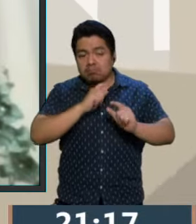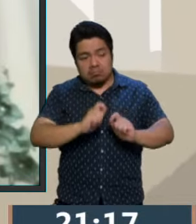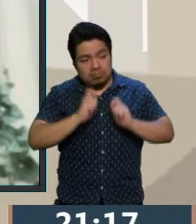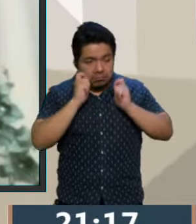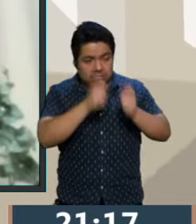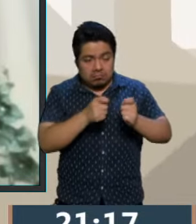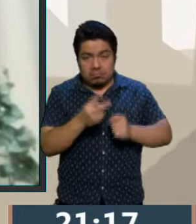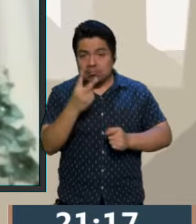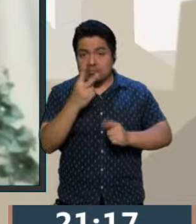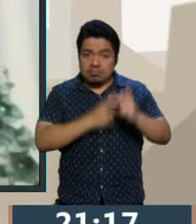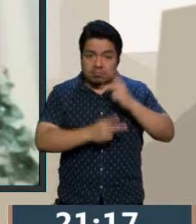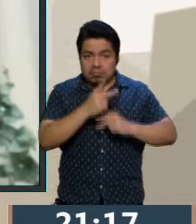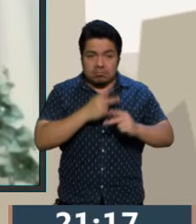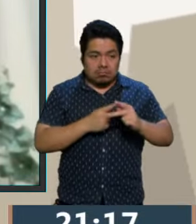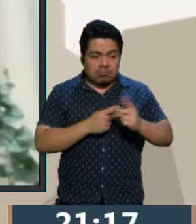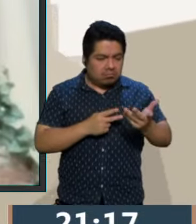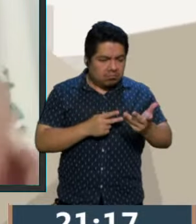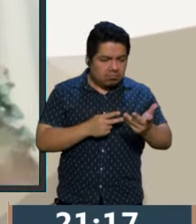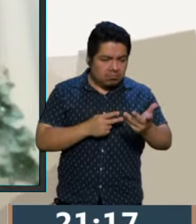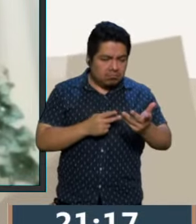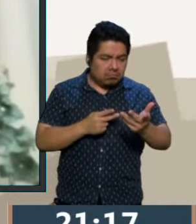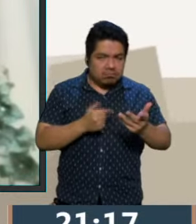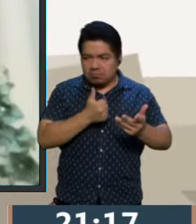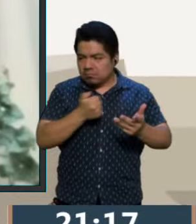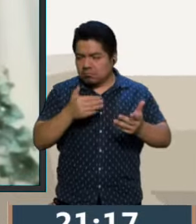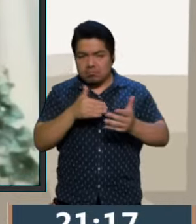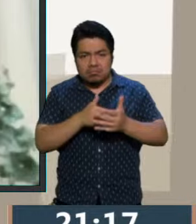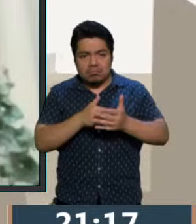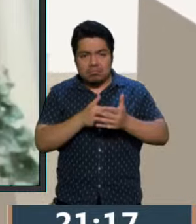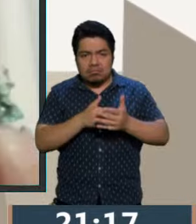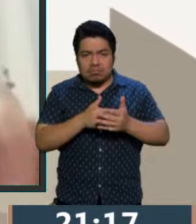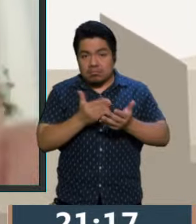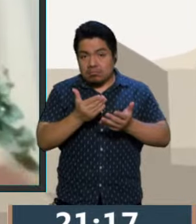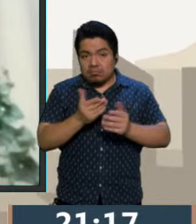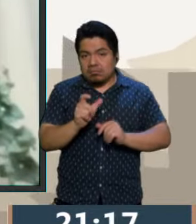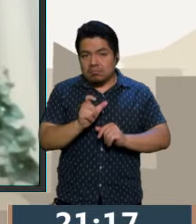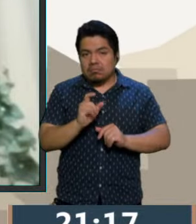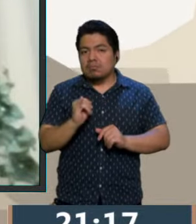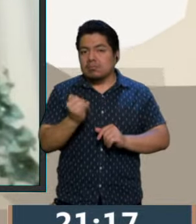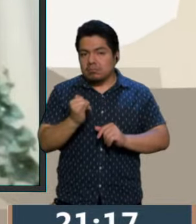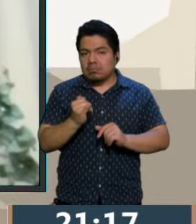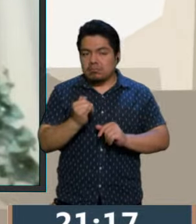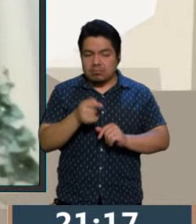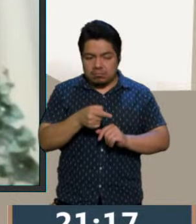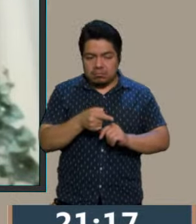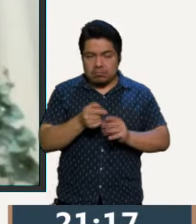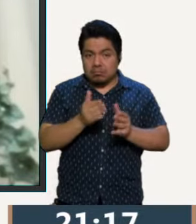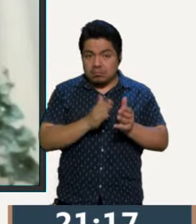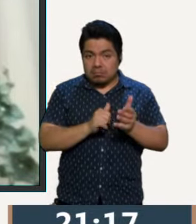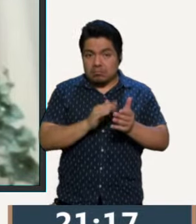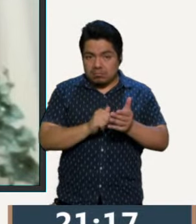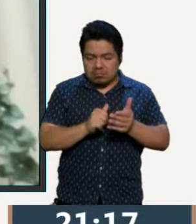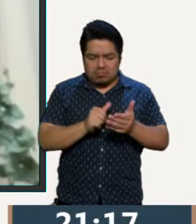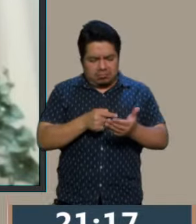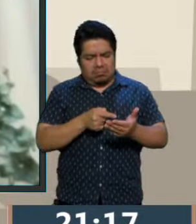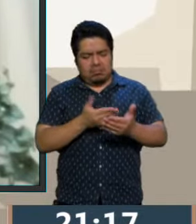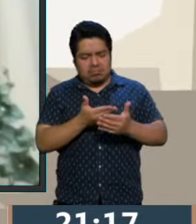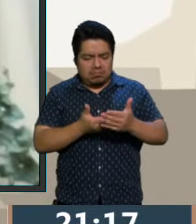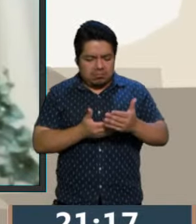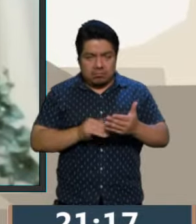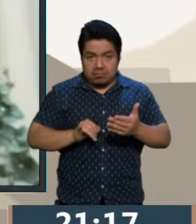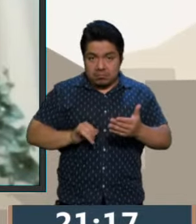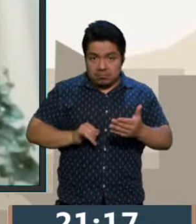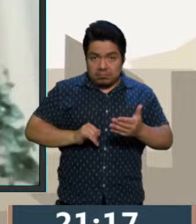dos créditos. Eh, Eso ocurre en junio, pero además hay documentos muy interesantes. Hay